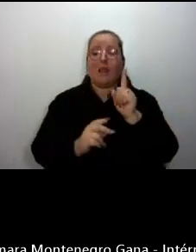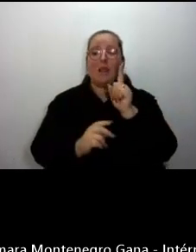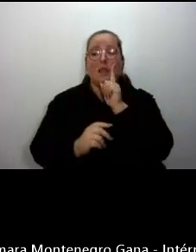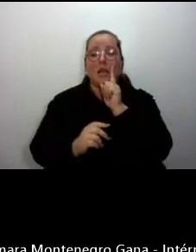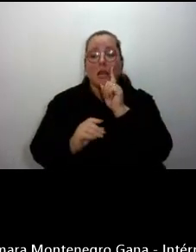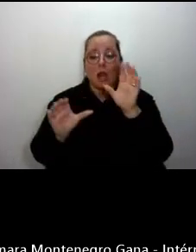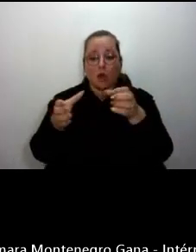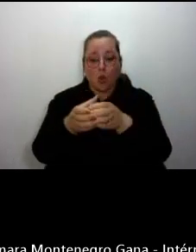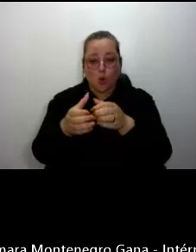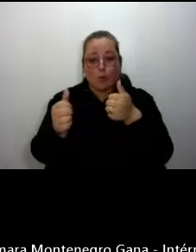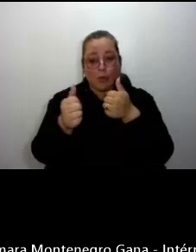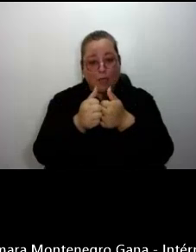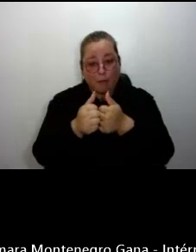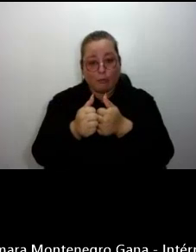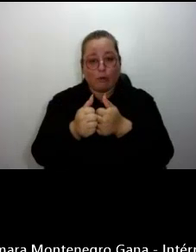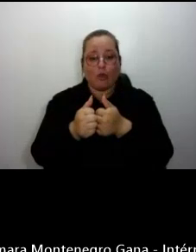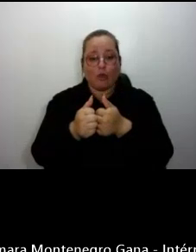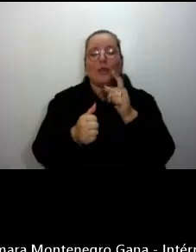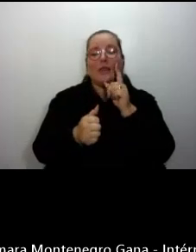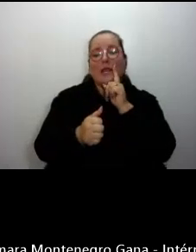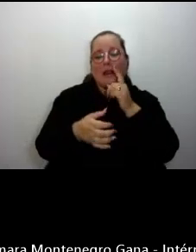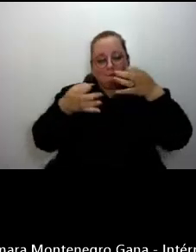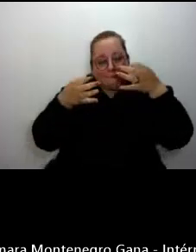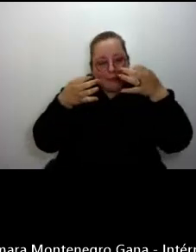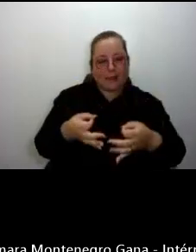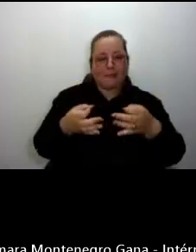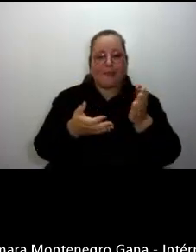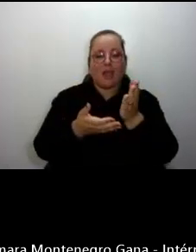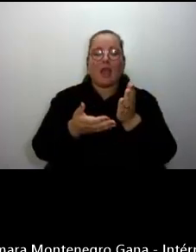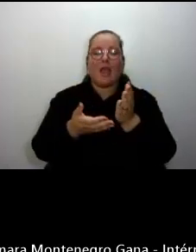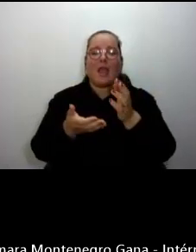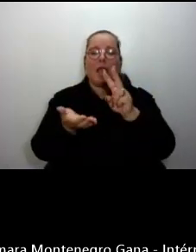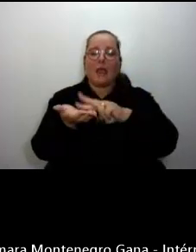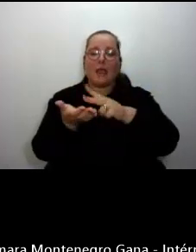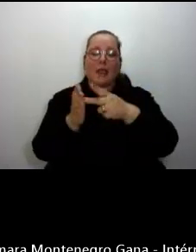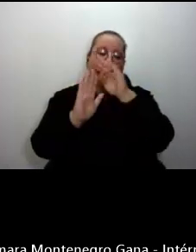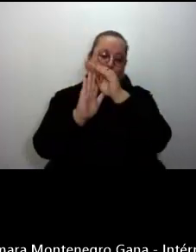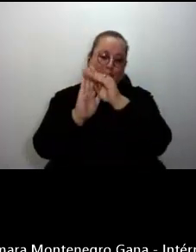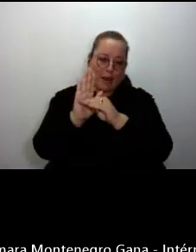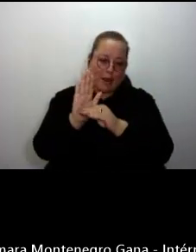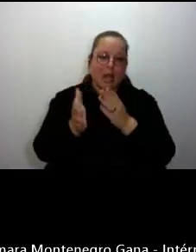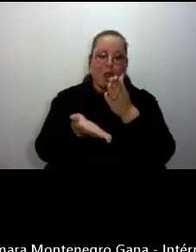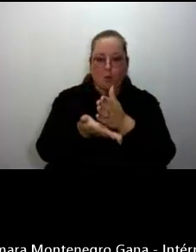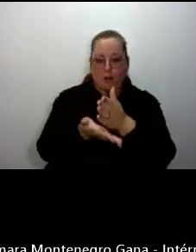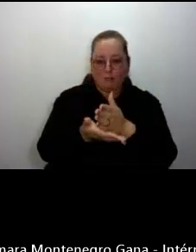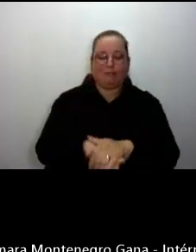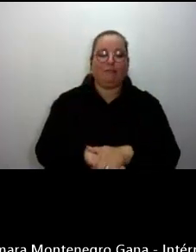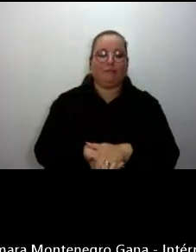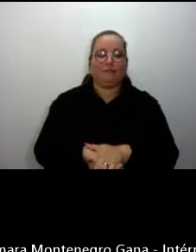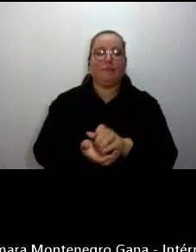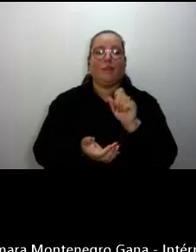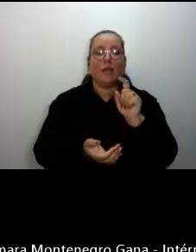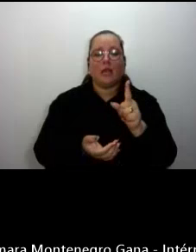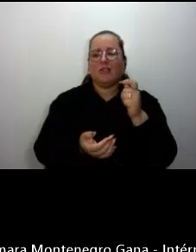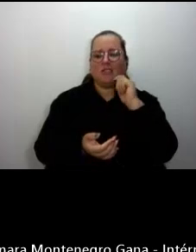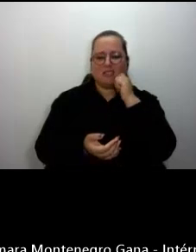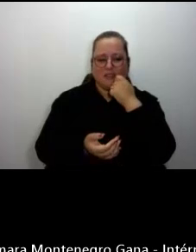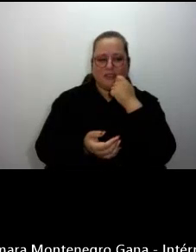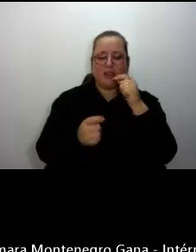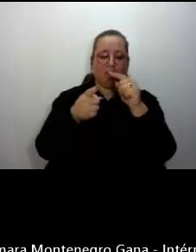de acompañamiento implementar de manera efectiva los planes de acompañamiento en la escuela. Esto va a implicar varios